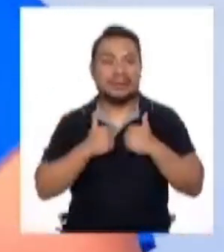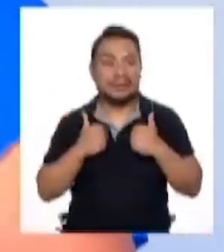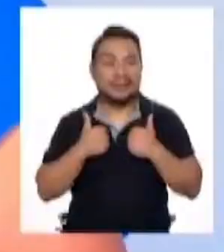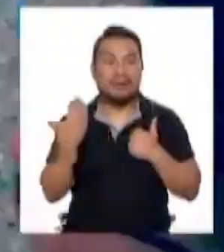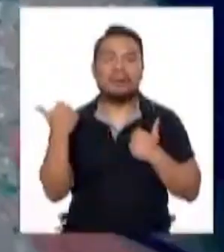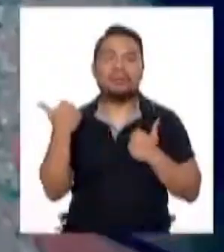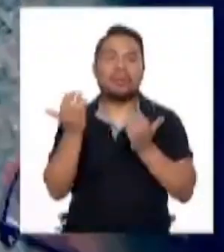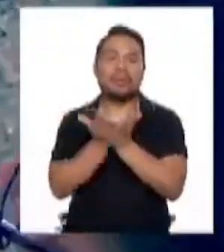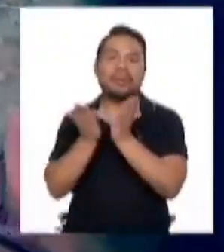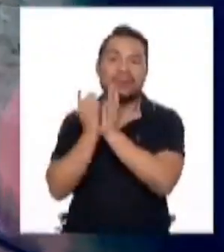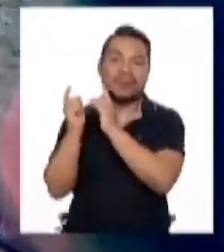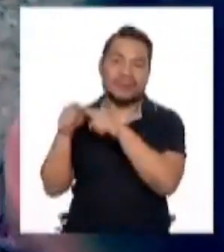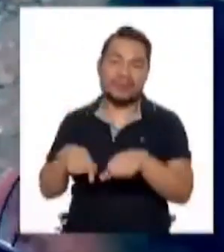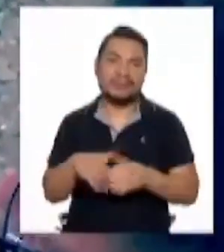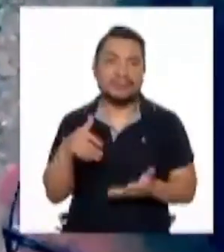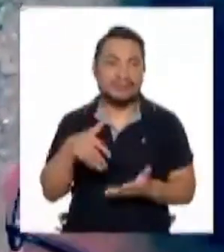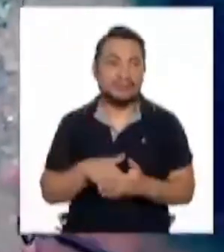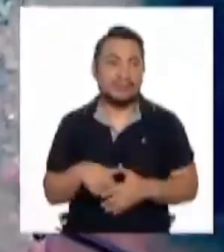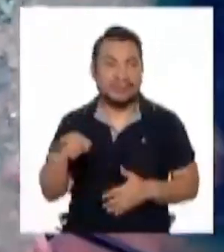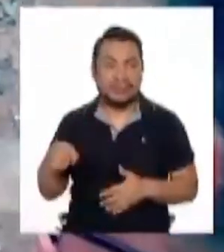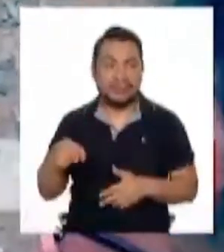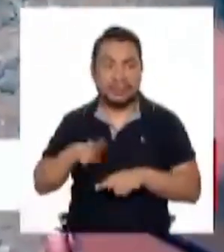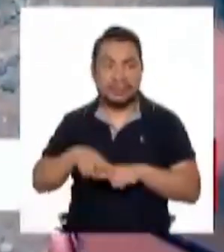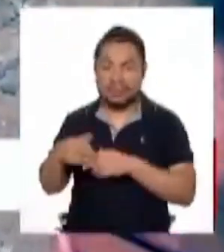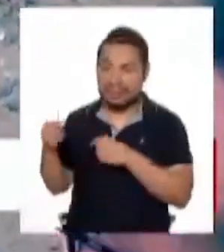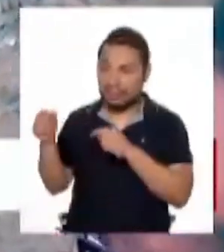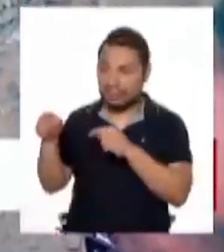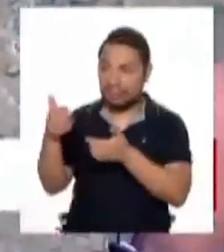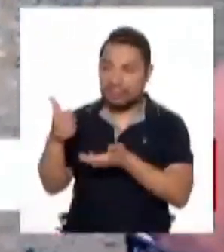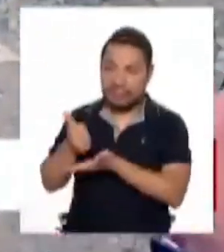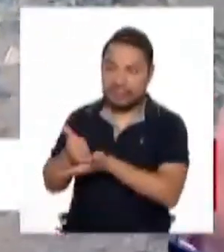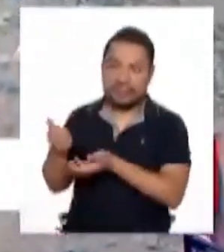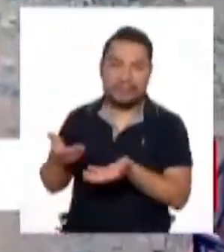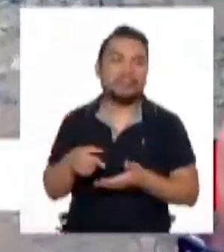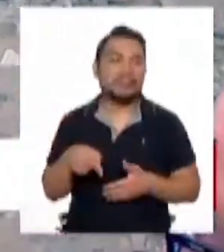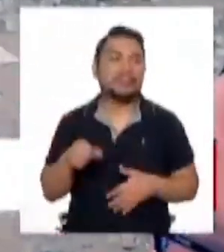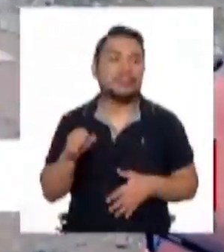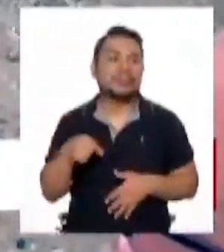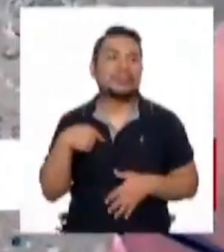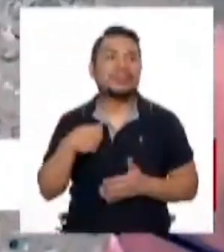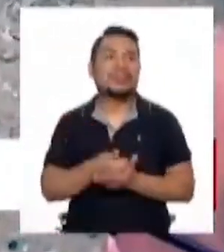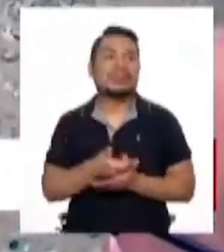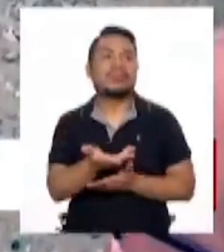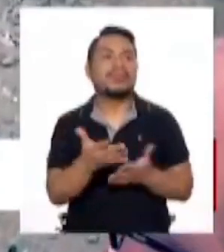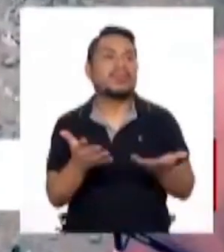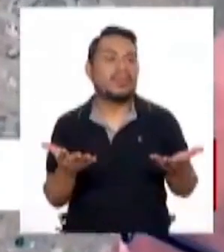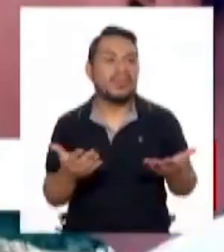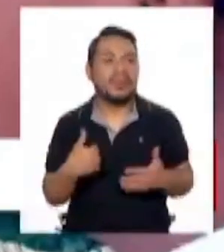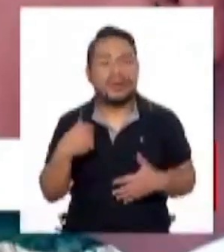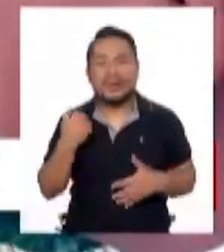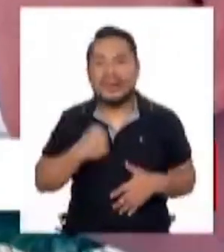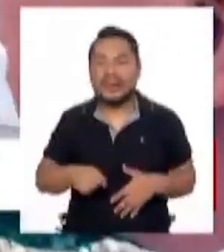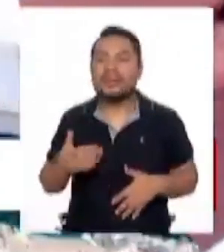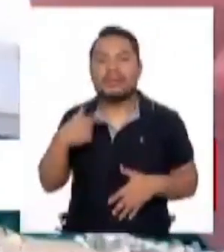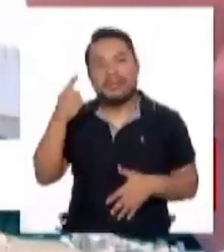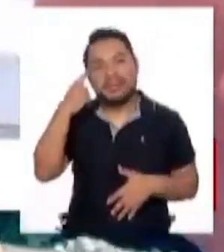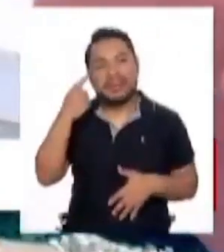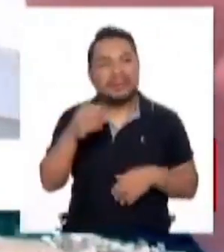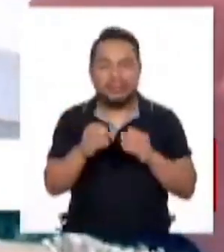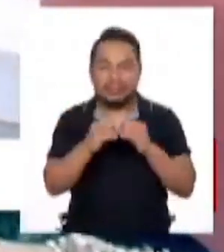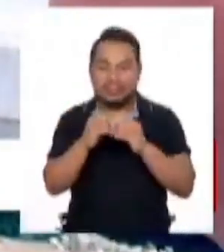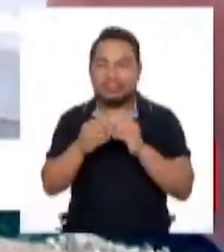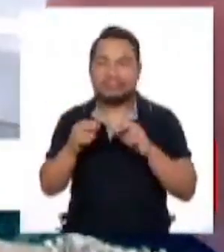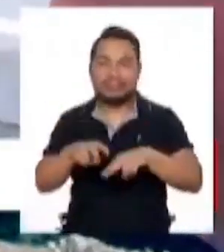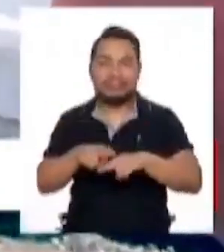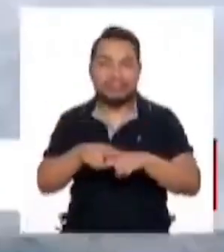otros colegios. ¿Ustedes trajeron las carpetas? Sí. No compraba porque no había mobiliario para nuestros hijos. Otras madres han traído su